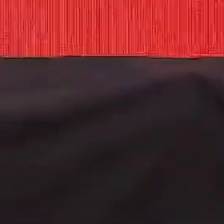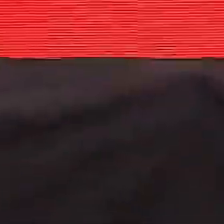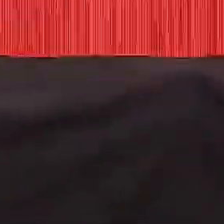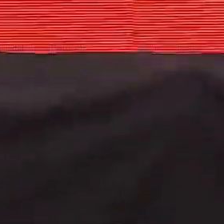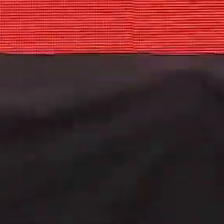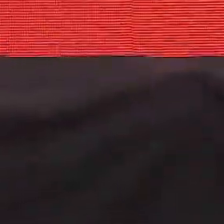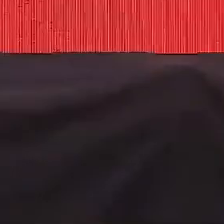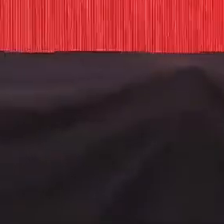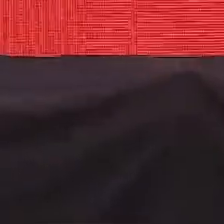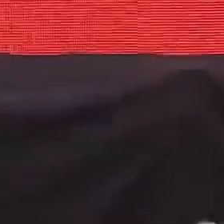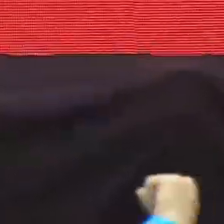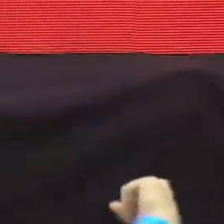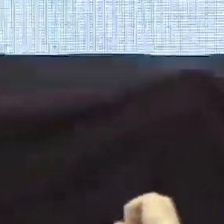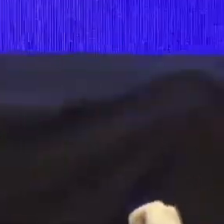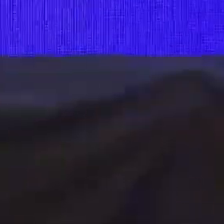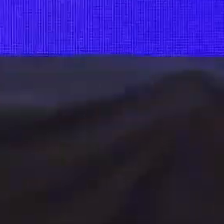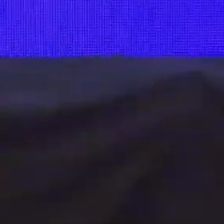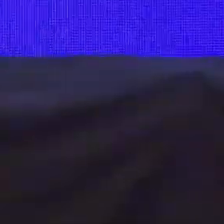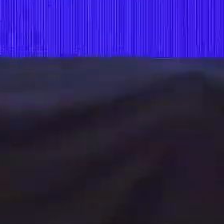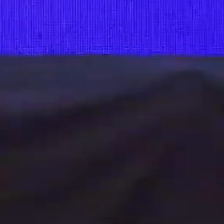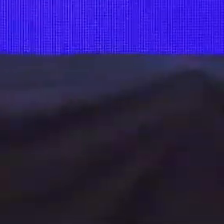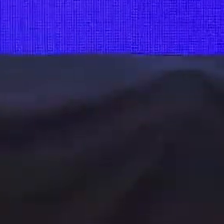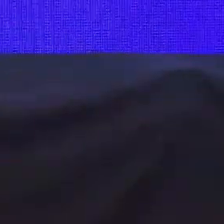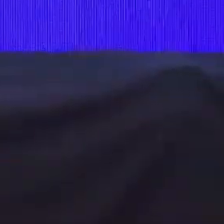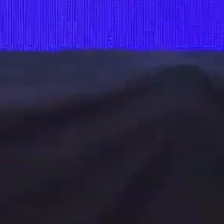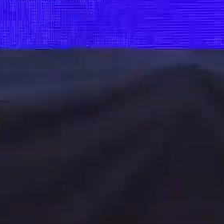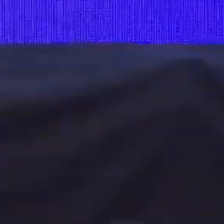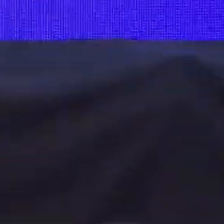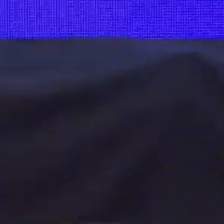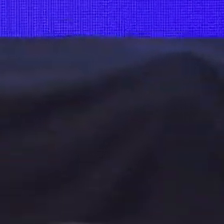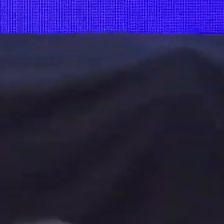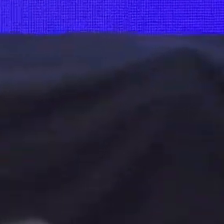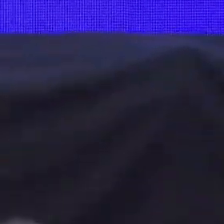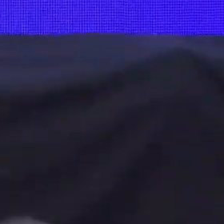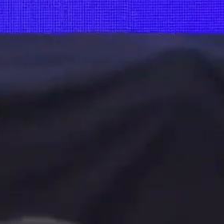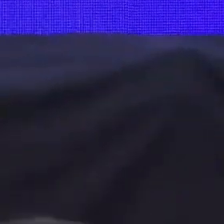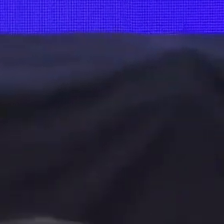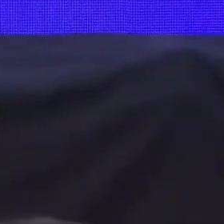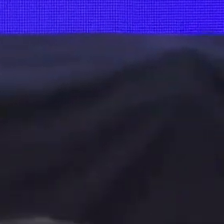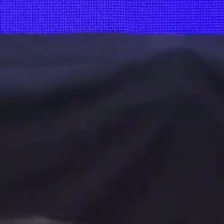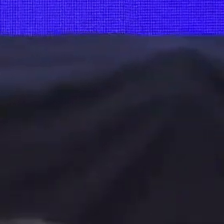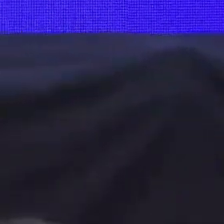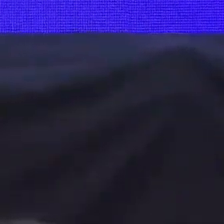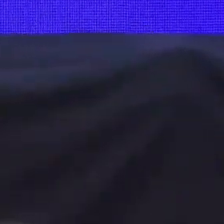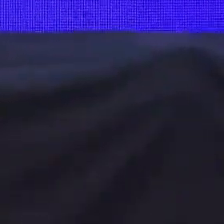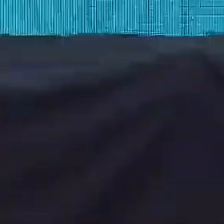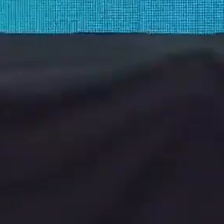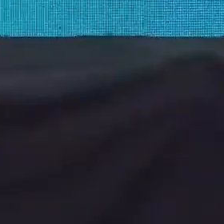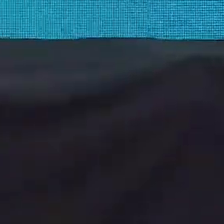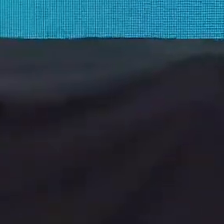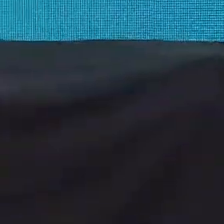el primer foro mundial de pensamiento crítico que necesitamos, que es